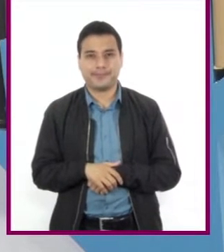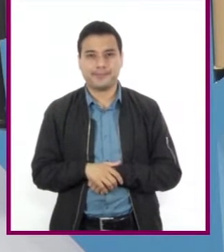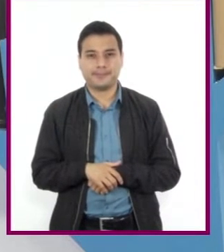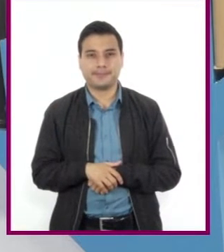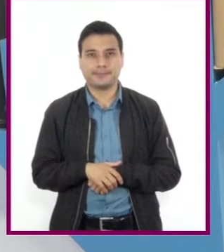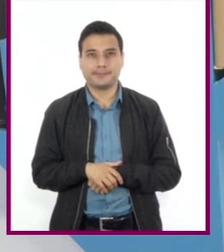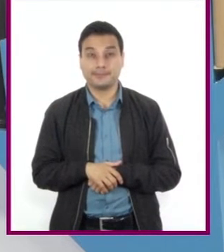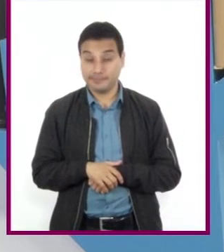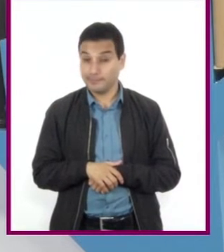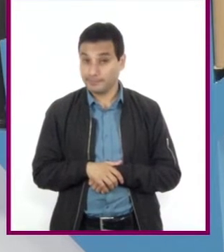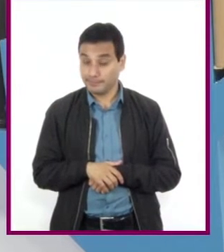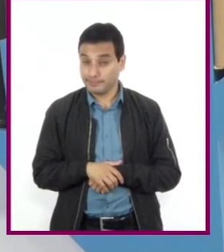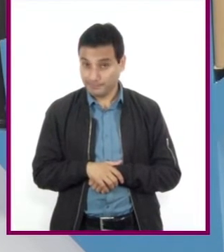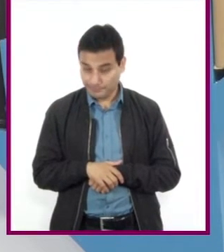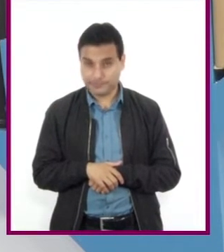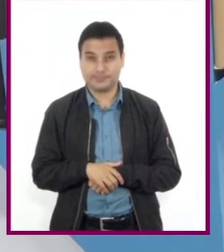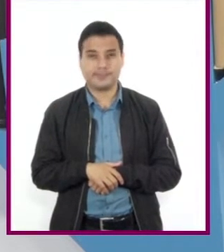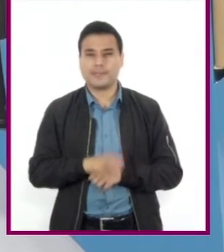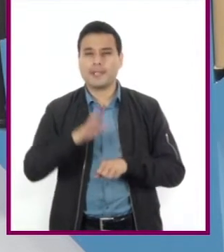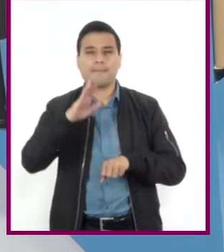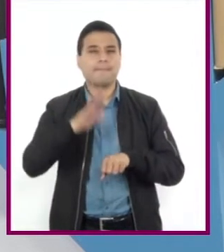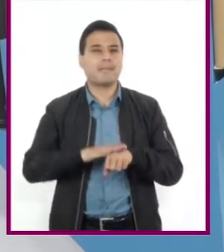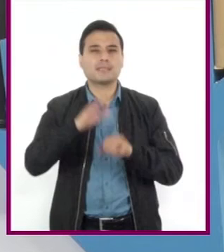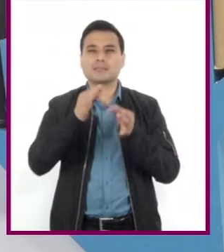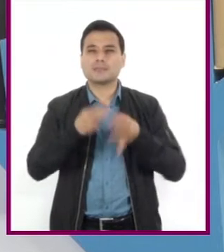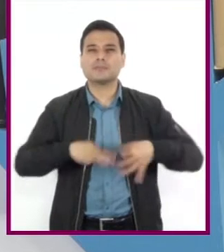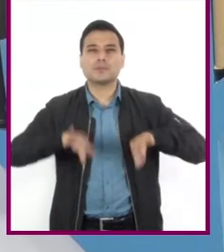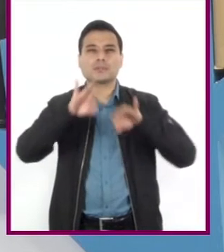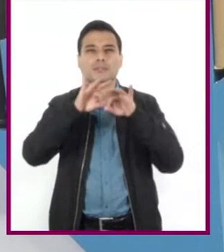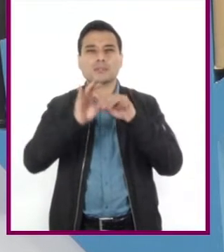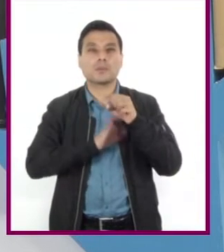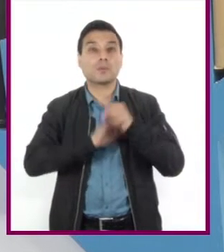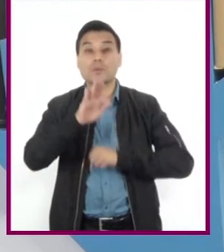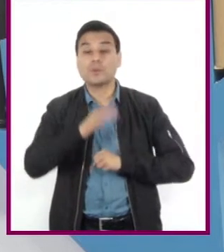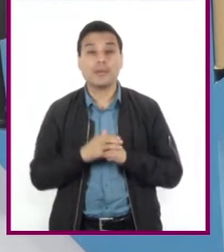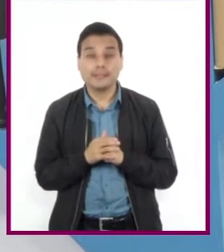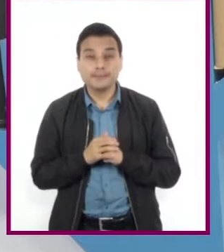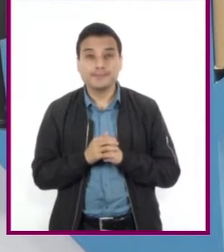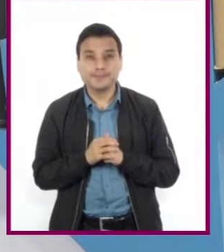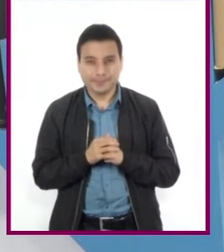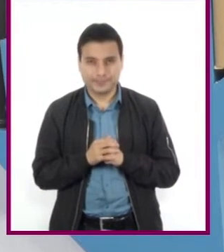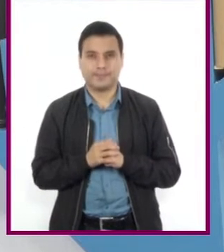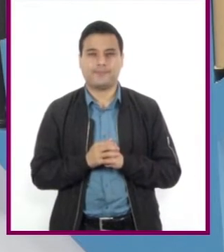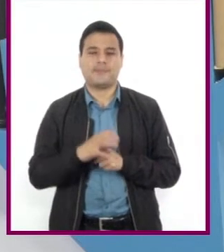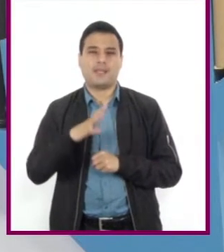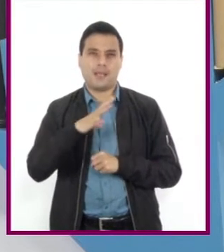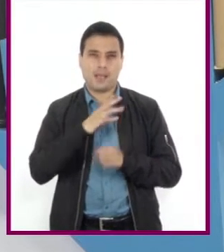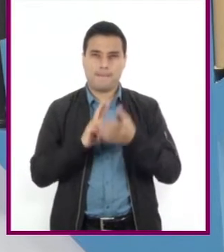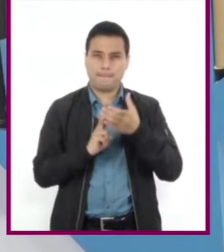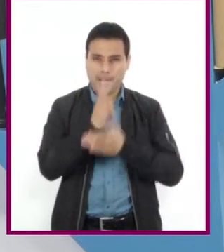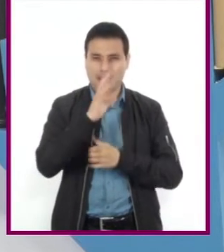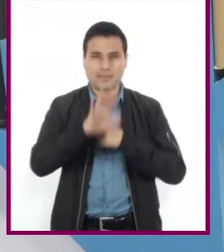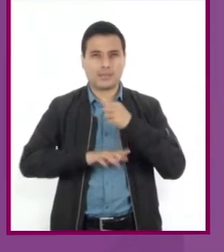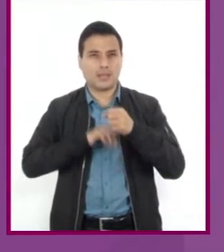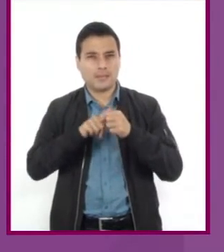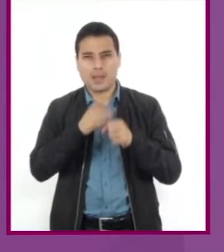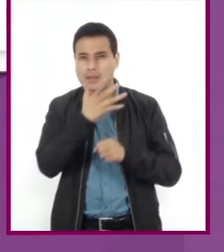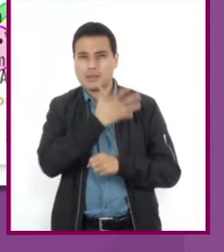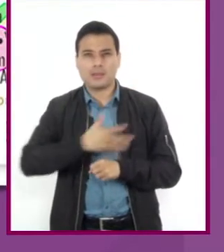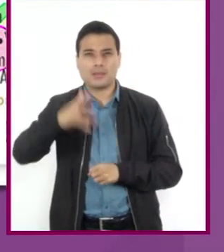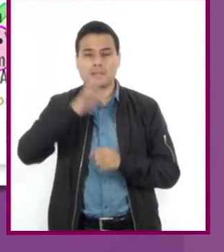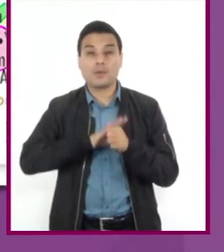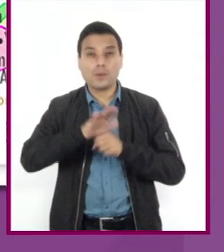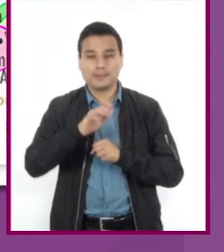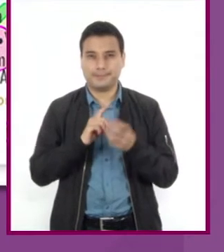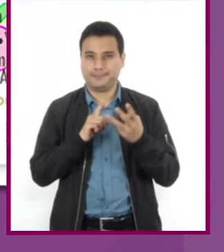Sin lugar a dudas, la región más importante en términos de diversidad ecológica y cultural fue Mesoamérica. Esta